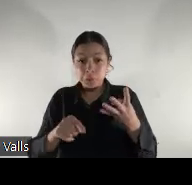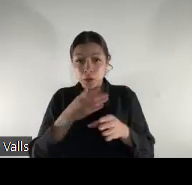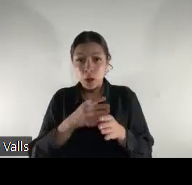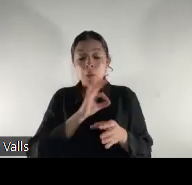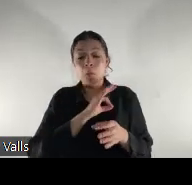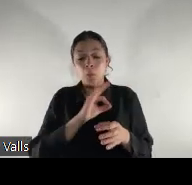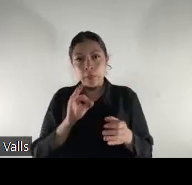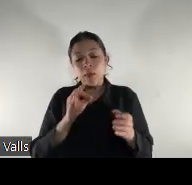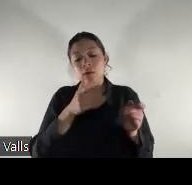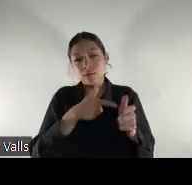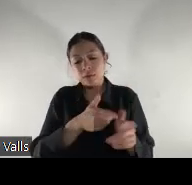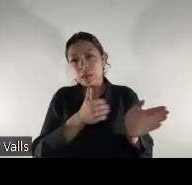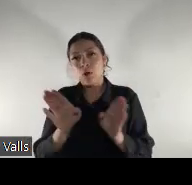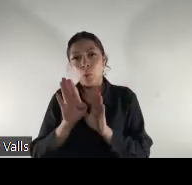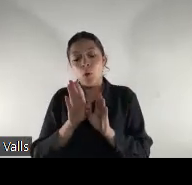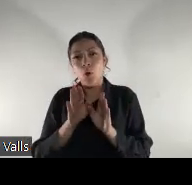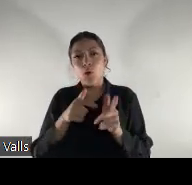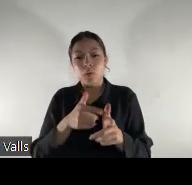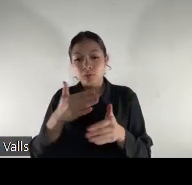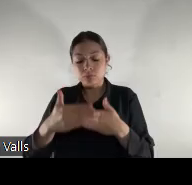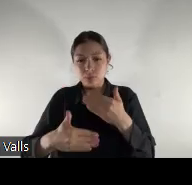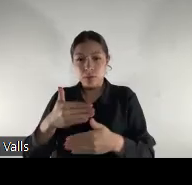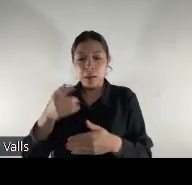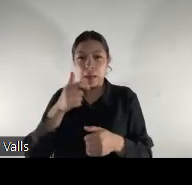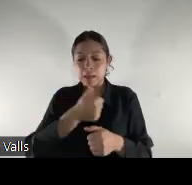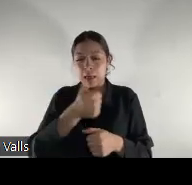de cada uno de los especialistas de nuestra clínica